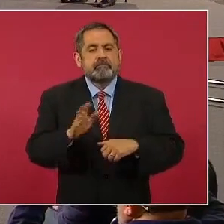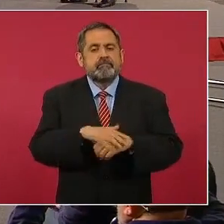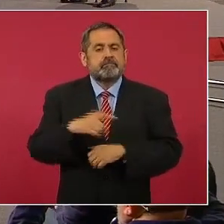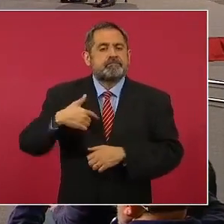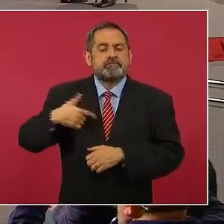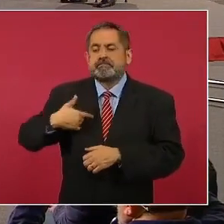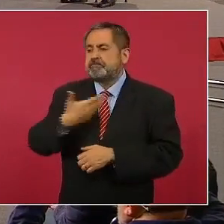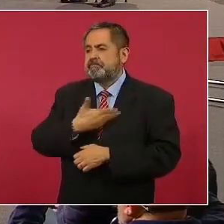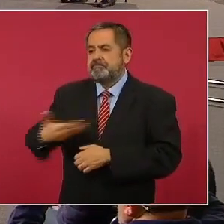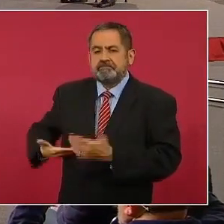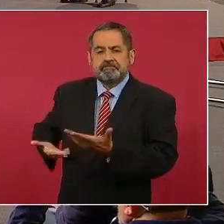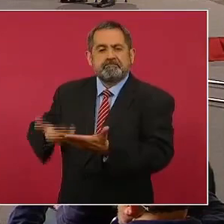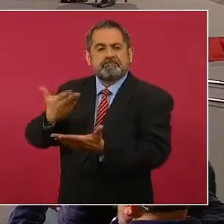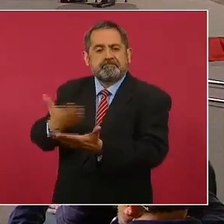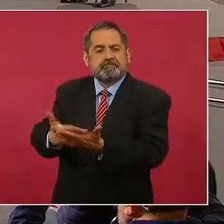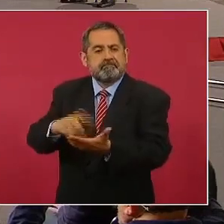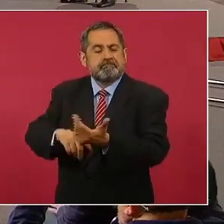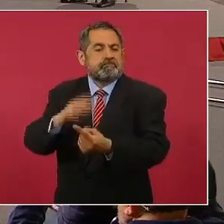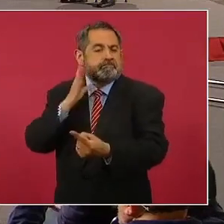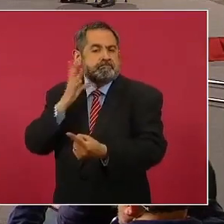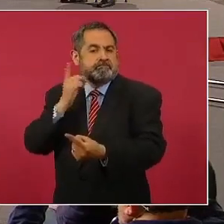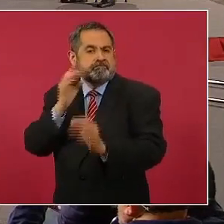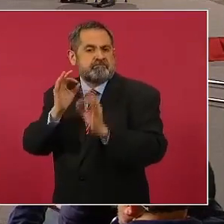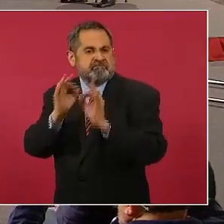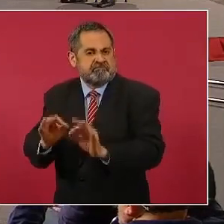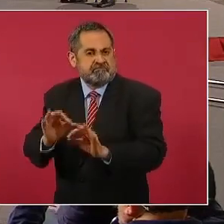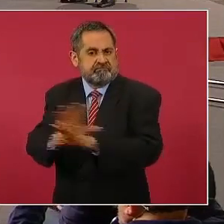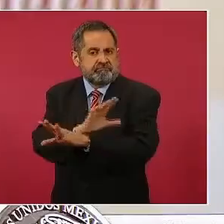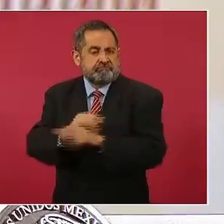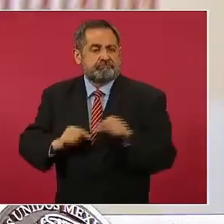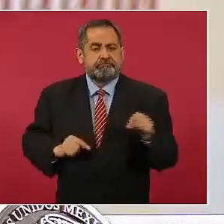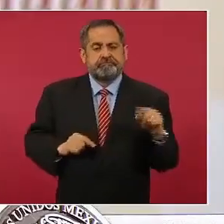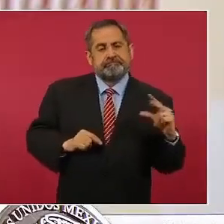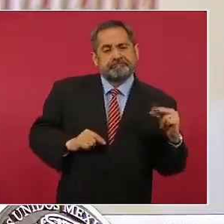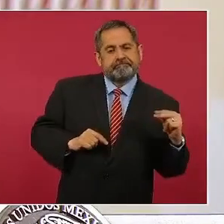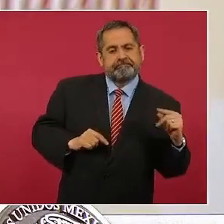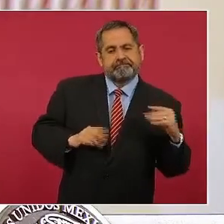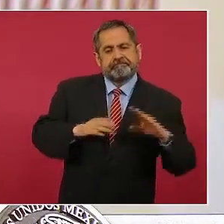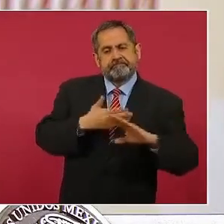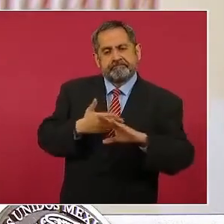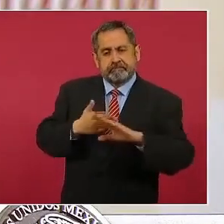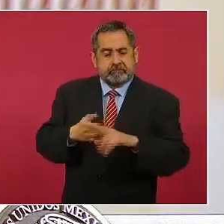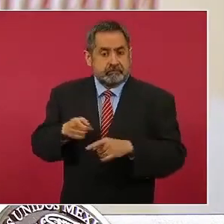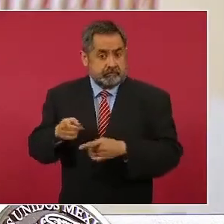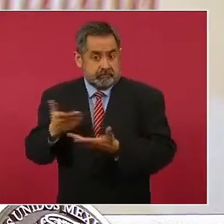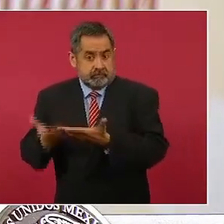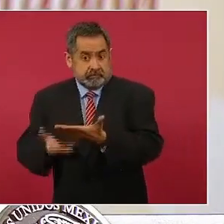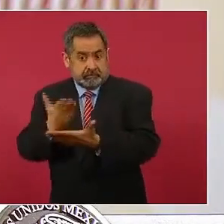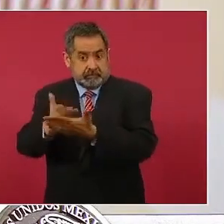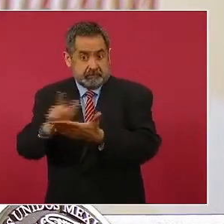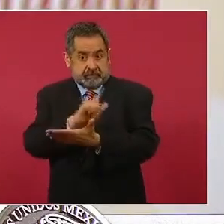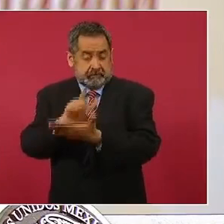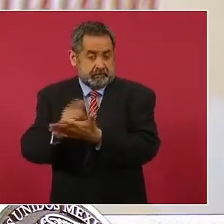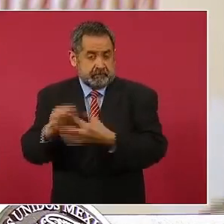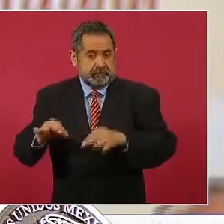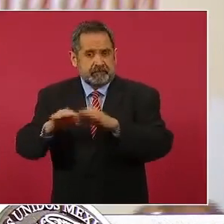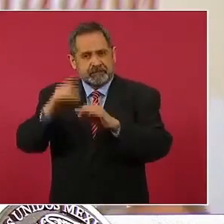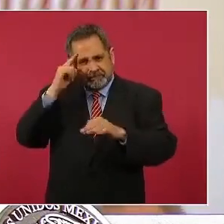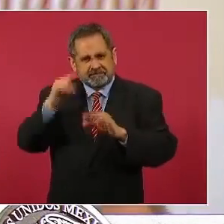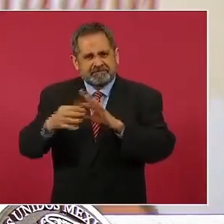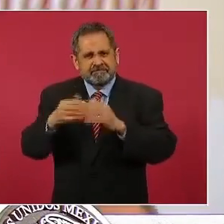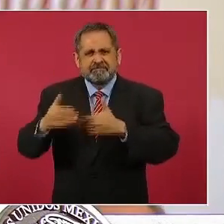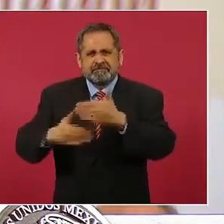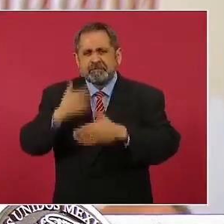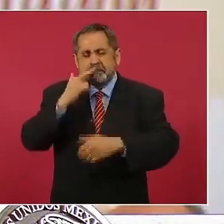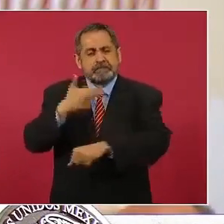señor presidente Andrés Manuel López Obrador a la Cámara, una iniciativa de las más importantes para